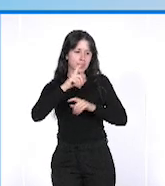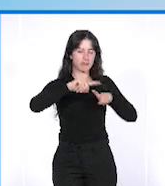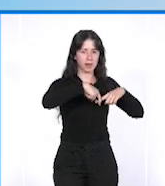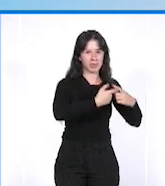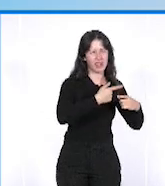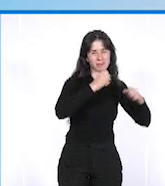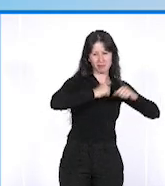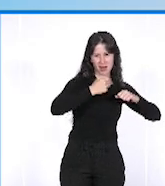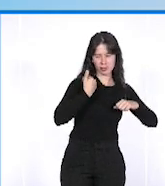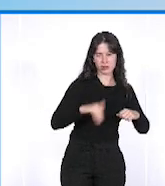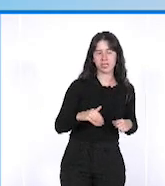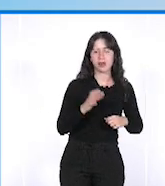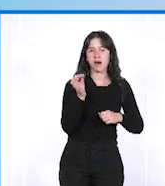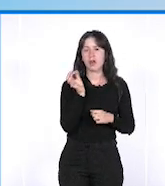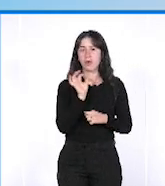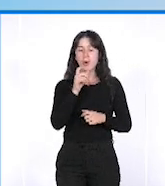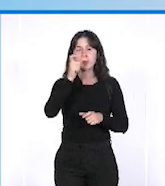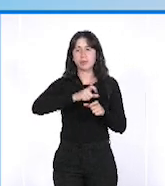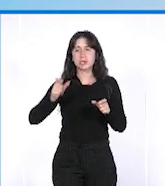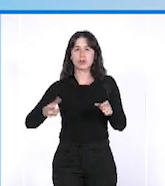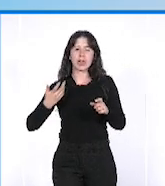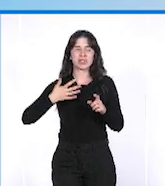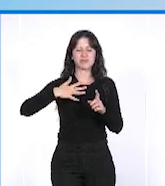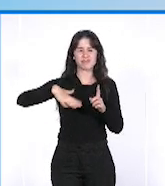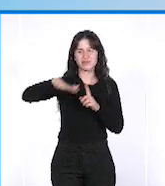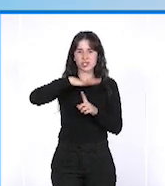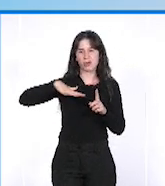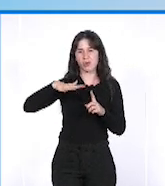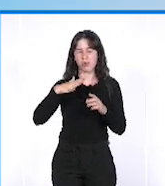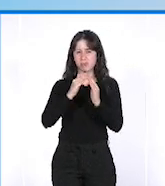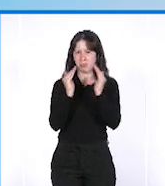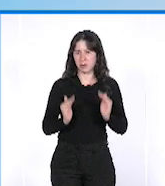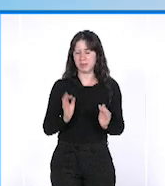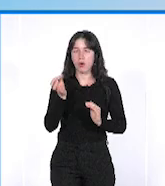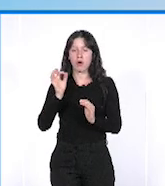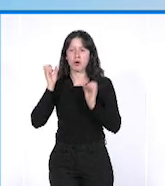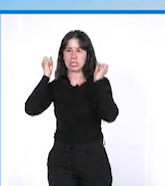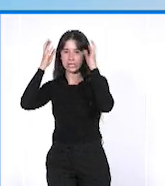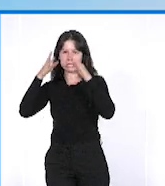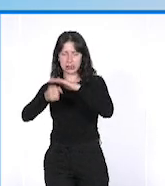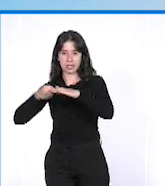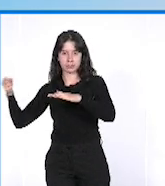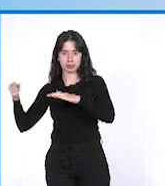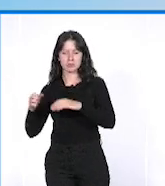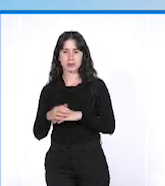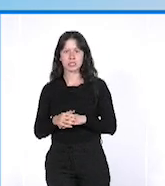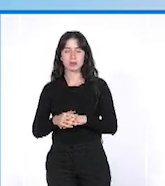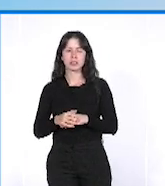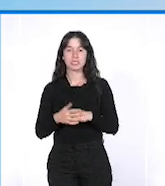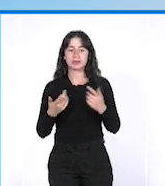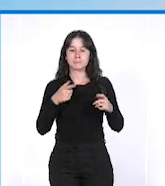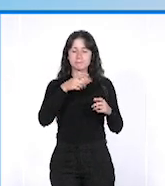avanzada eh personas que venían de otros contextos de vivienda y personas que venían de residencia eh si veis partían de